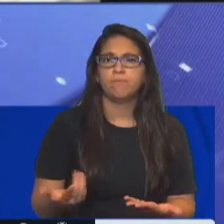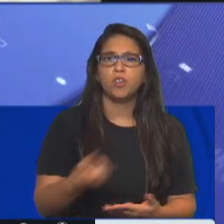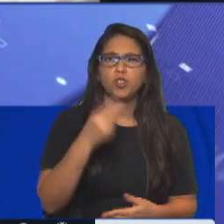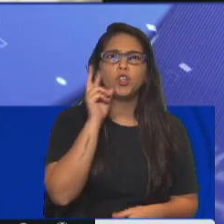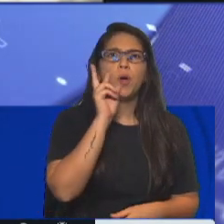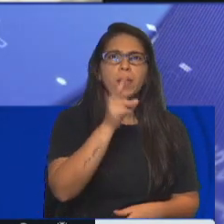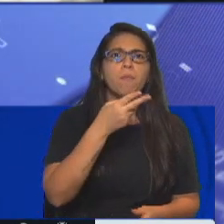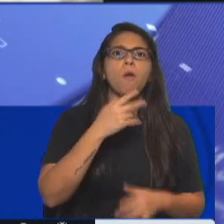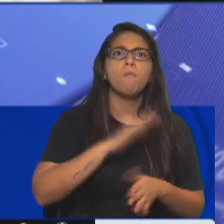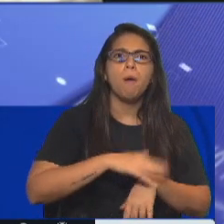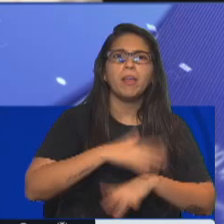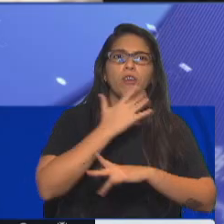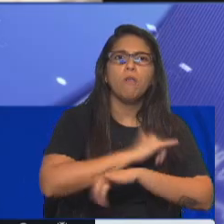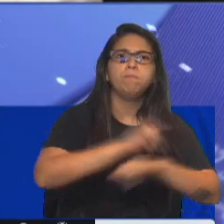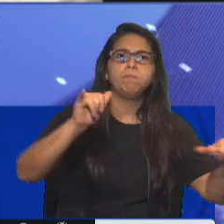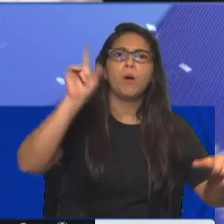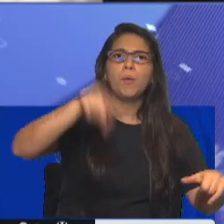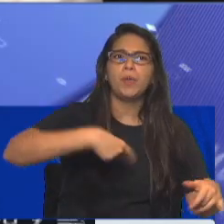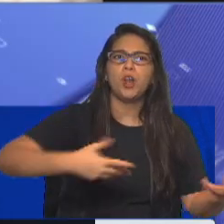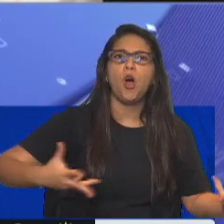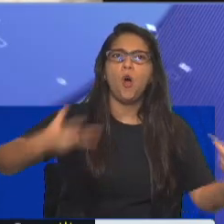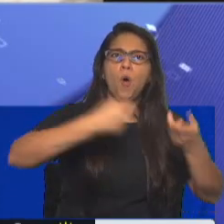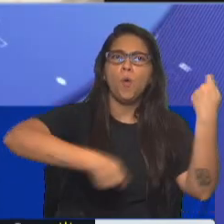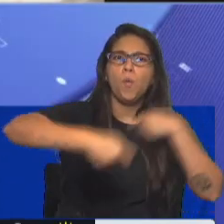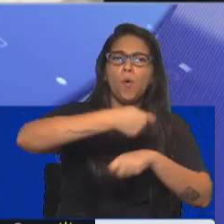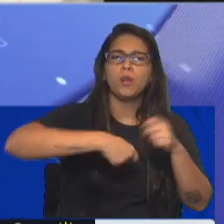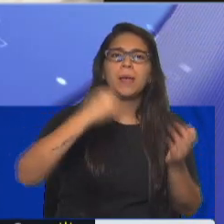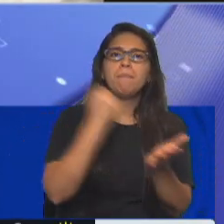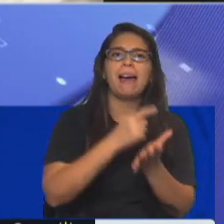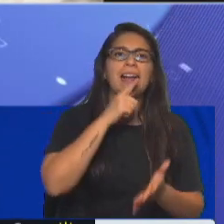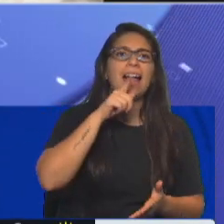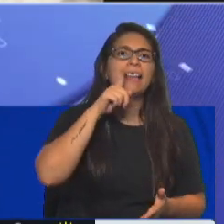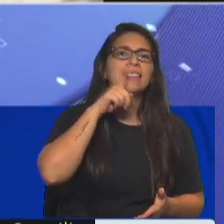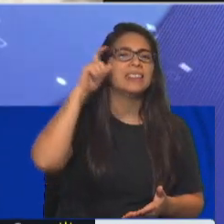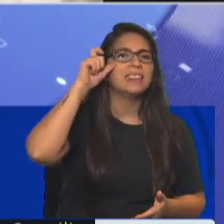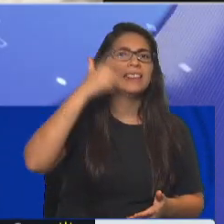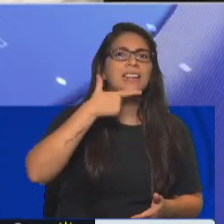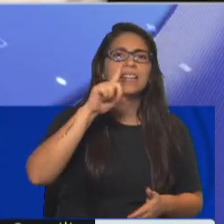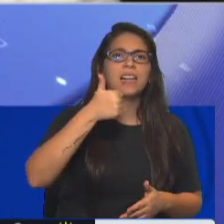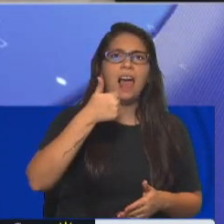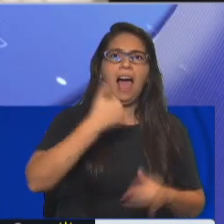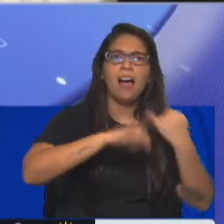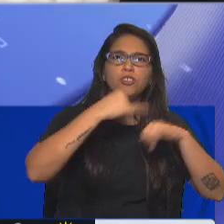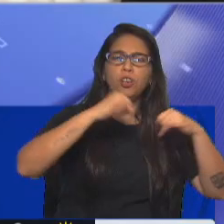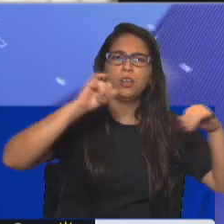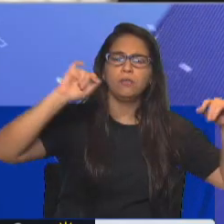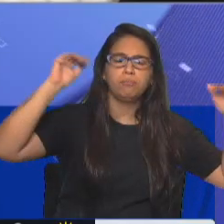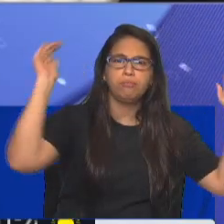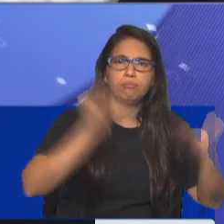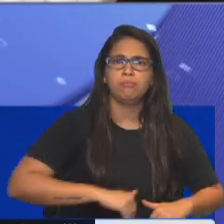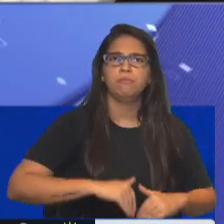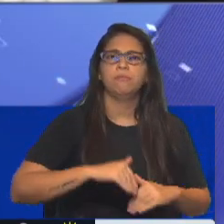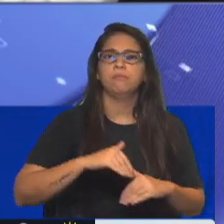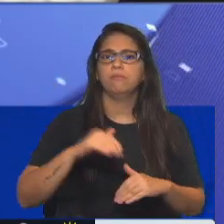caída en la bolsa, en Wall Street, incluso de Tesla particularmente, de Elon Musk, que forma parte del gobierno, pero también se hablaba mucho de las